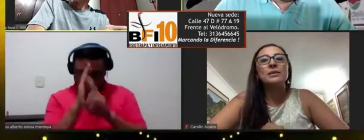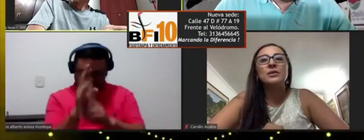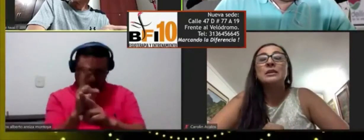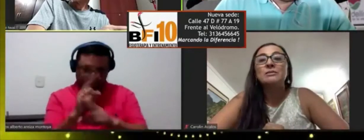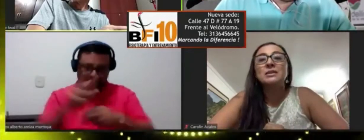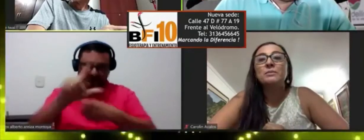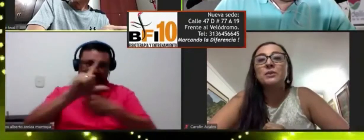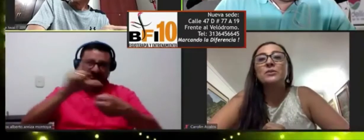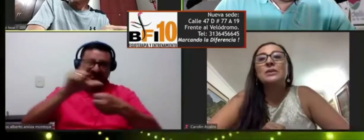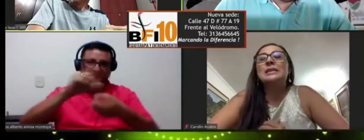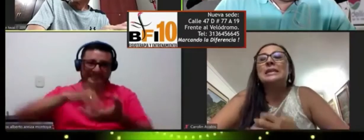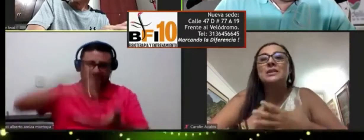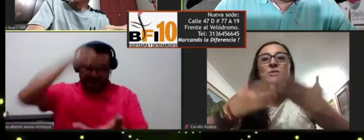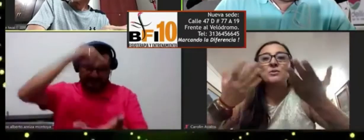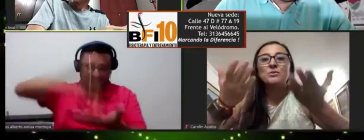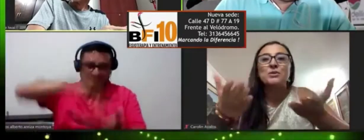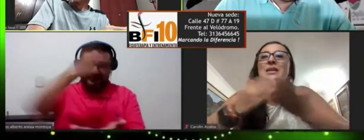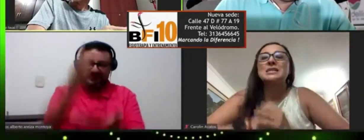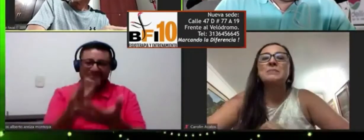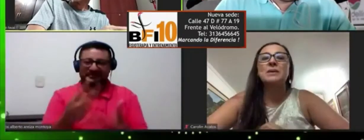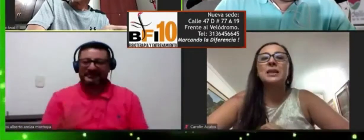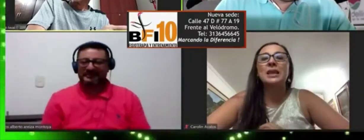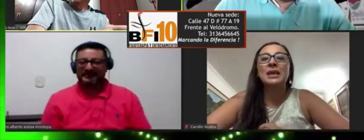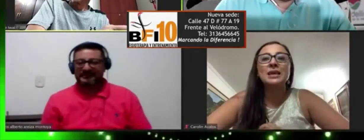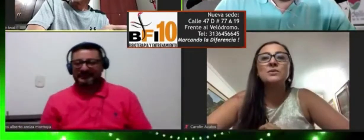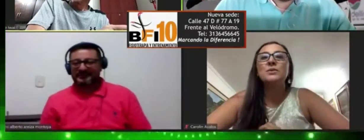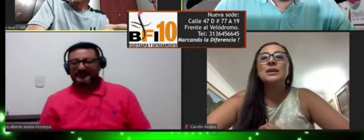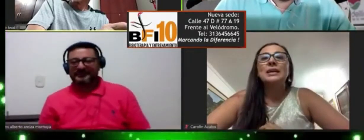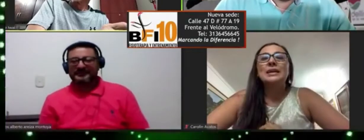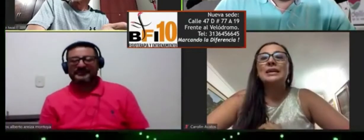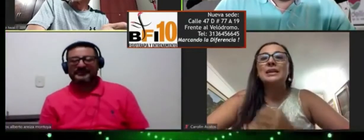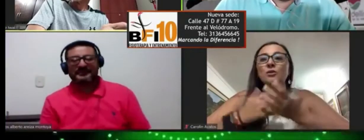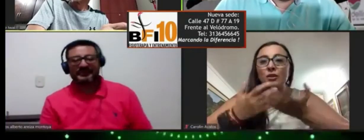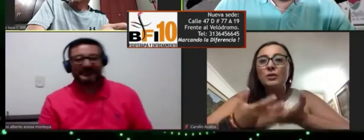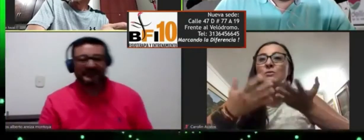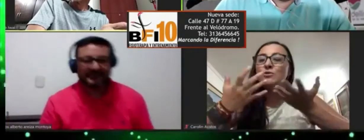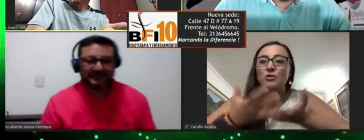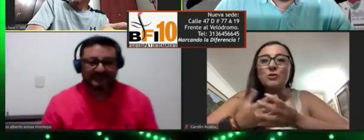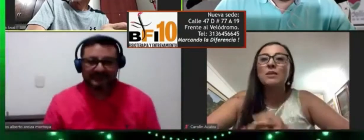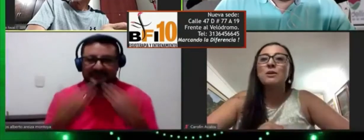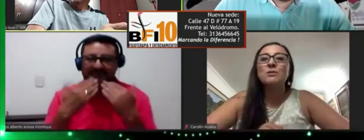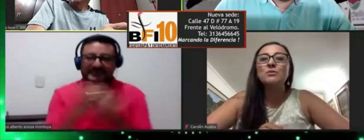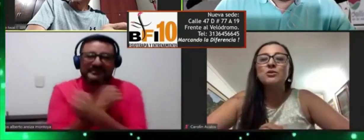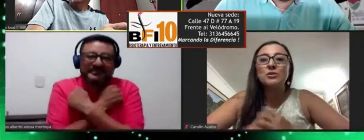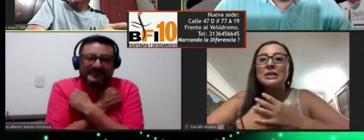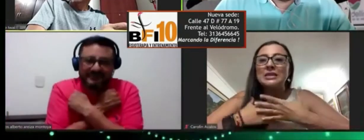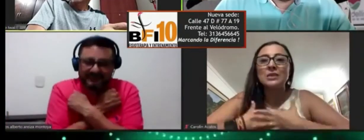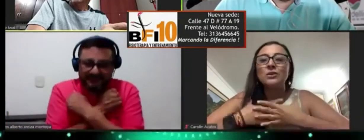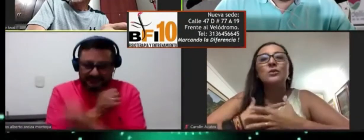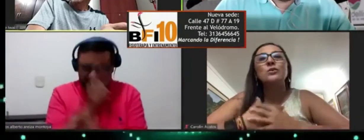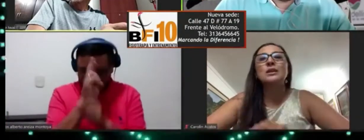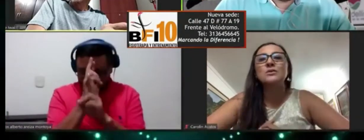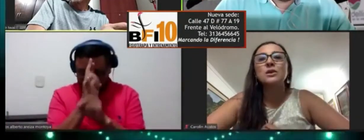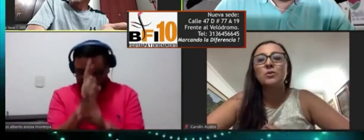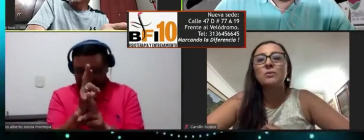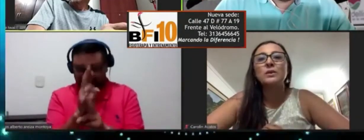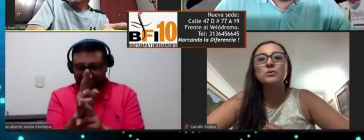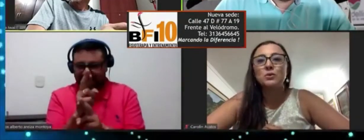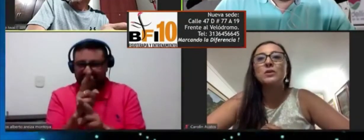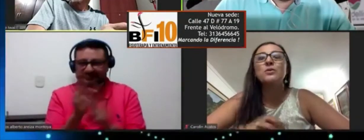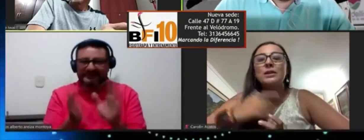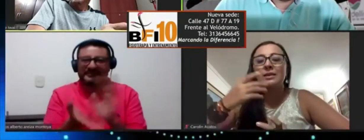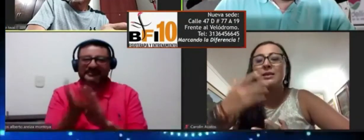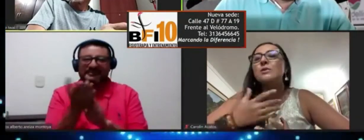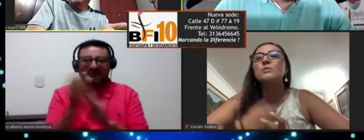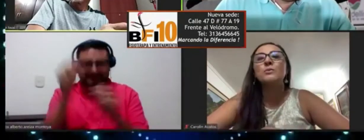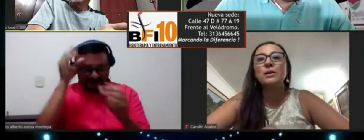aprendido en gimnasia, profe, y eso, usted hace parte de eso. Lo quiero mucho, lo admiro mucho y deseo de todo corazón que cumpla su sueño